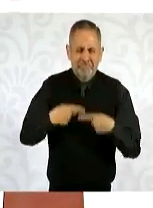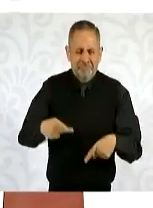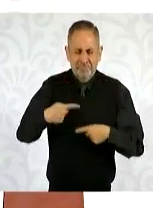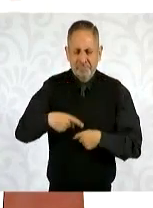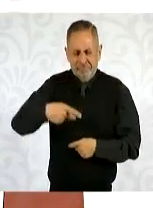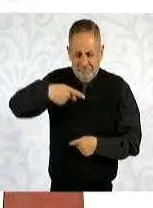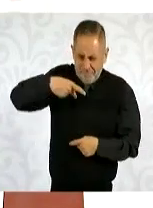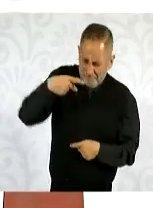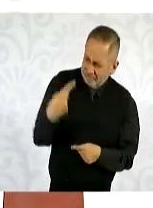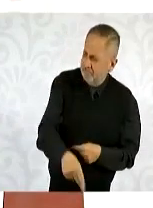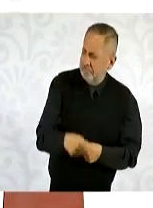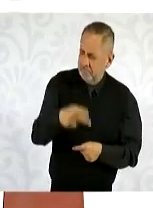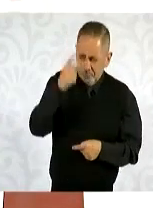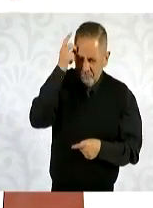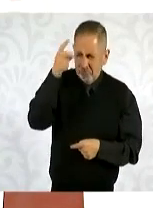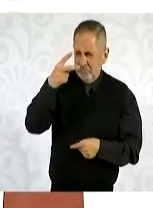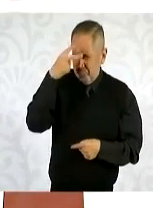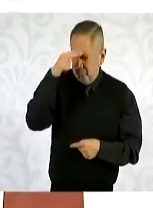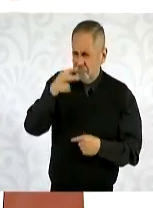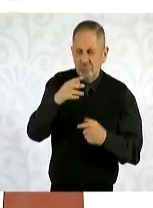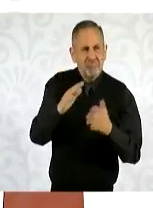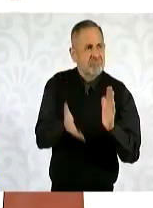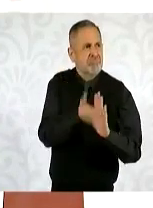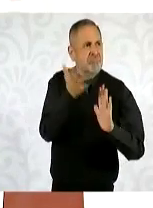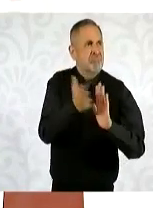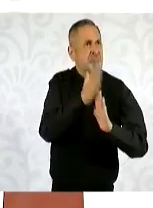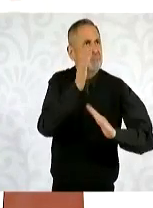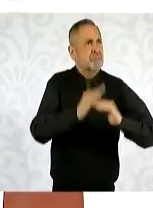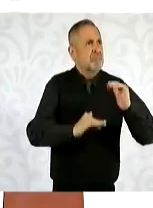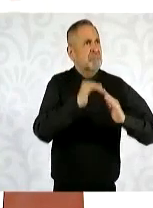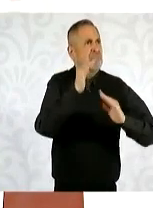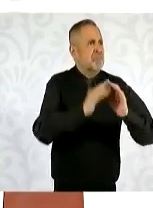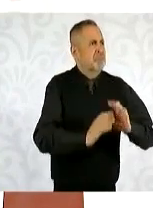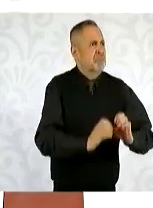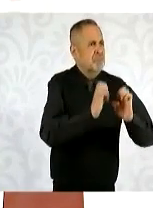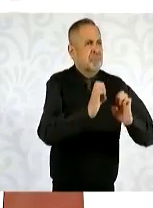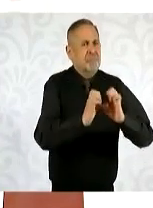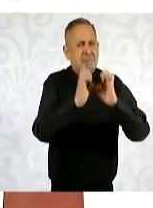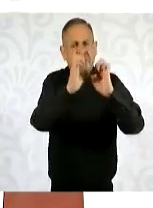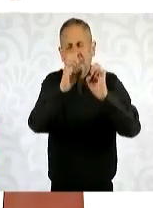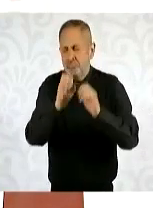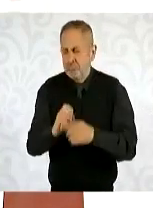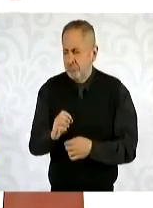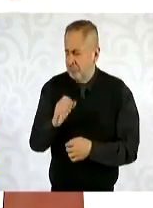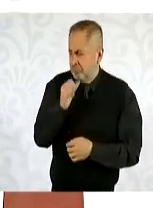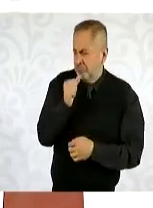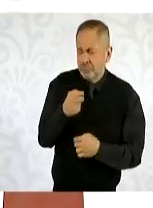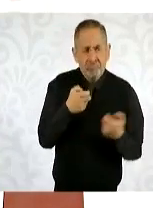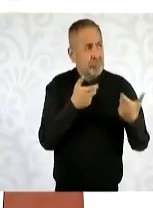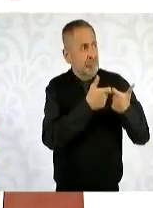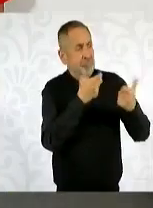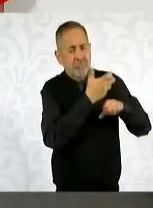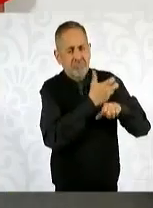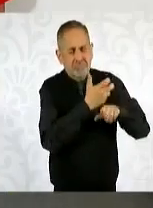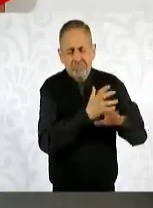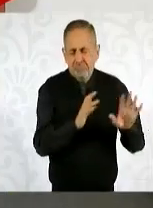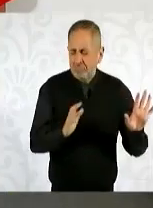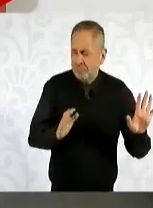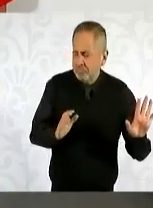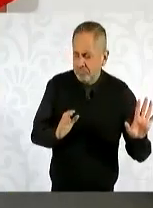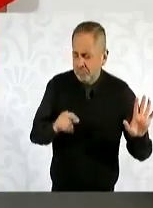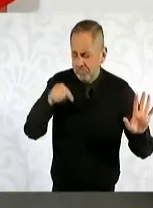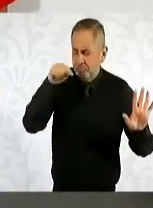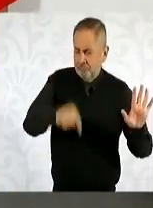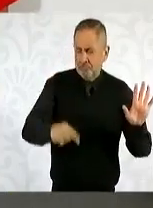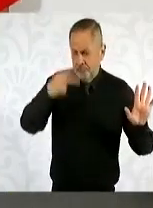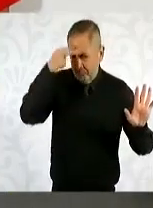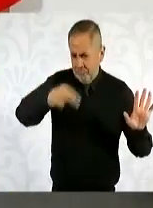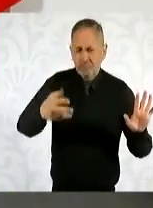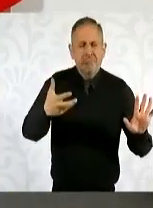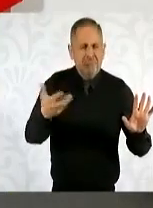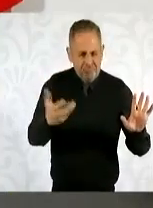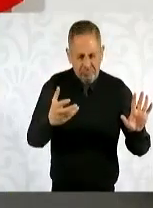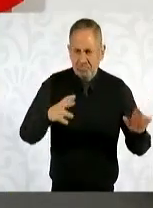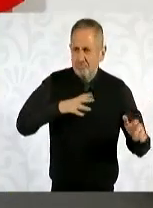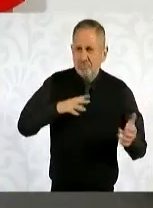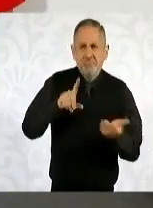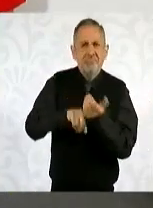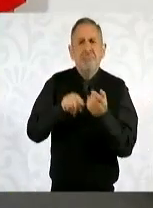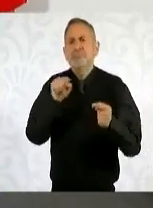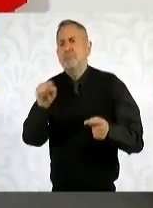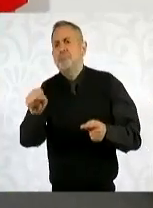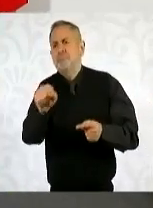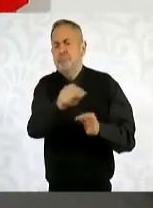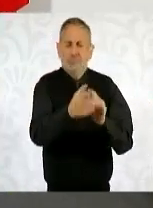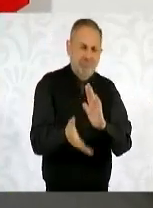inmobiliarios. Ayer presentamos la propuesta del gobierno para construir vivienda a partir